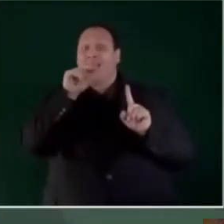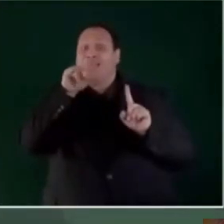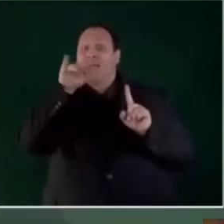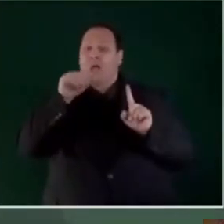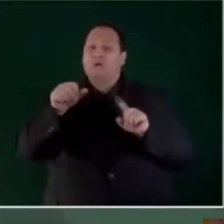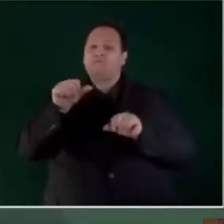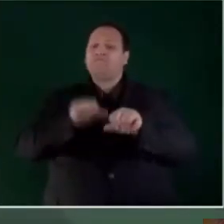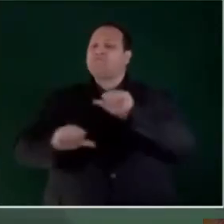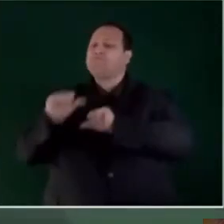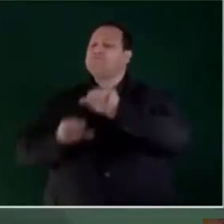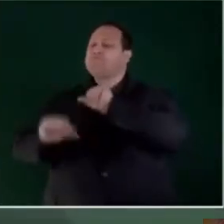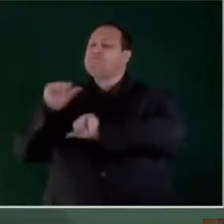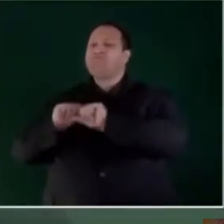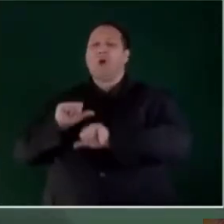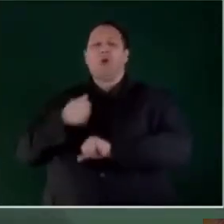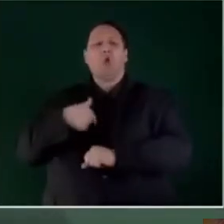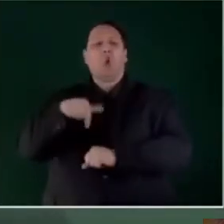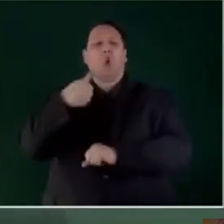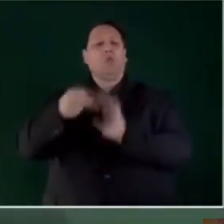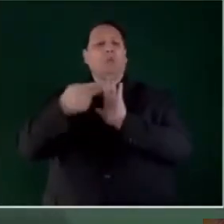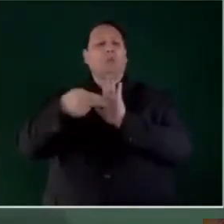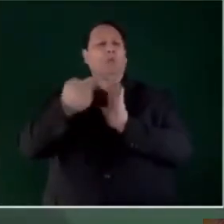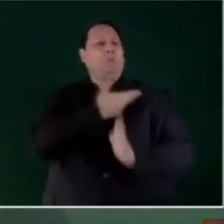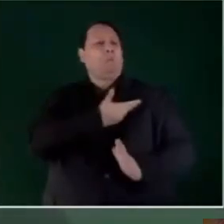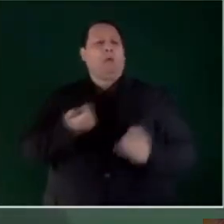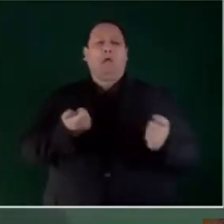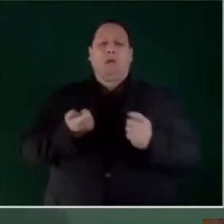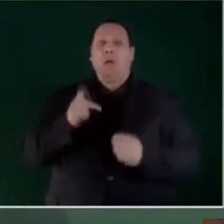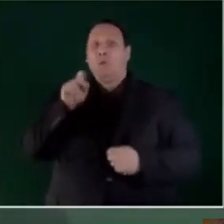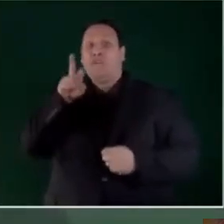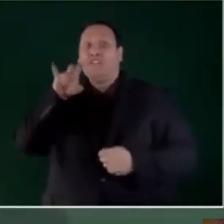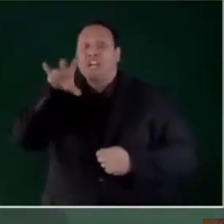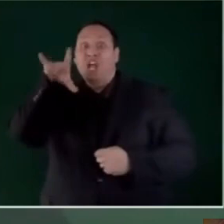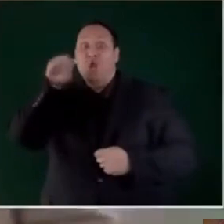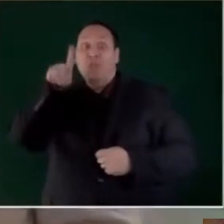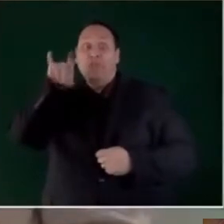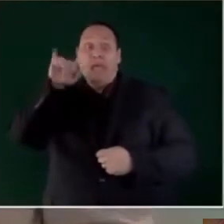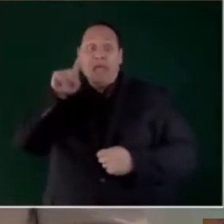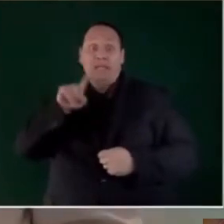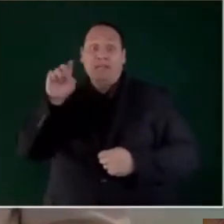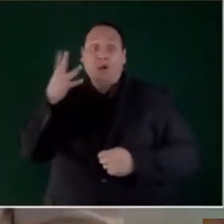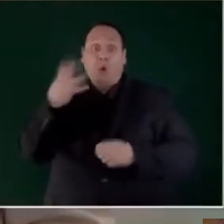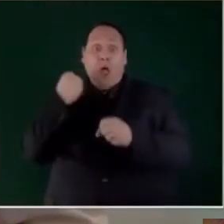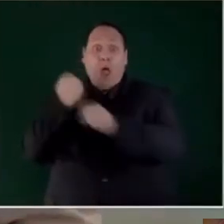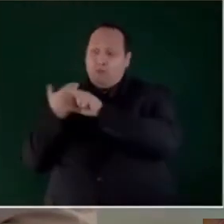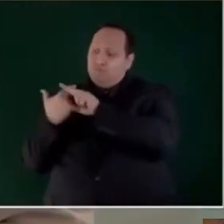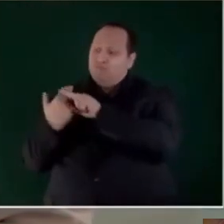veces presidente de México, Porfirio Díaz 34 años